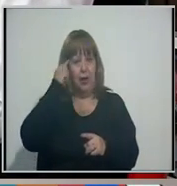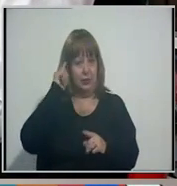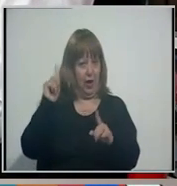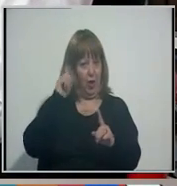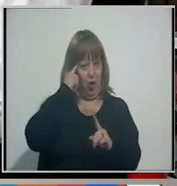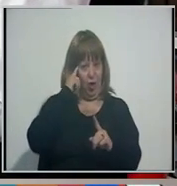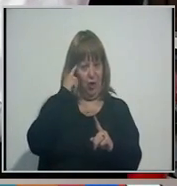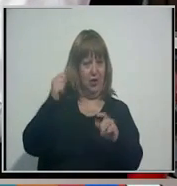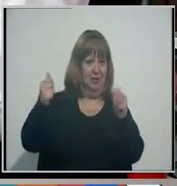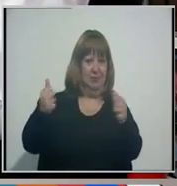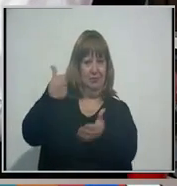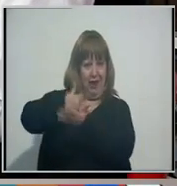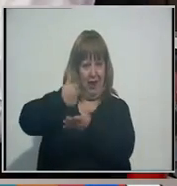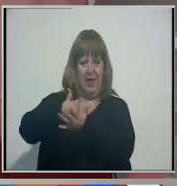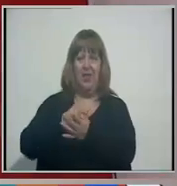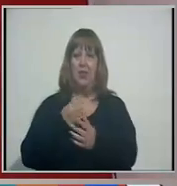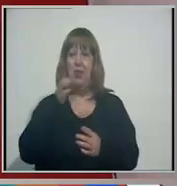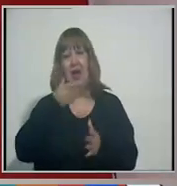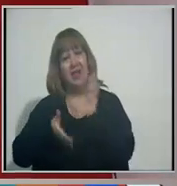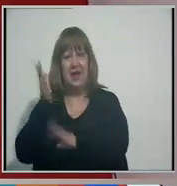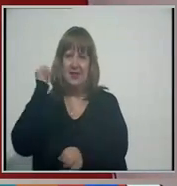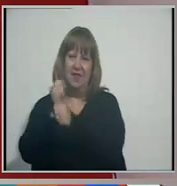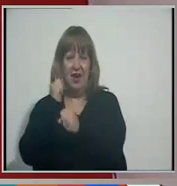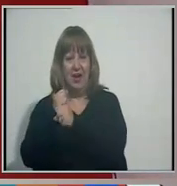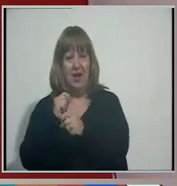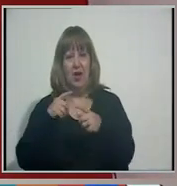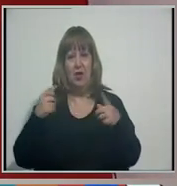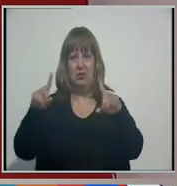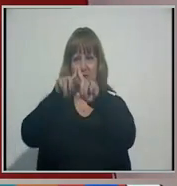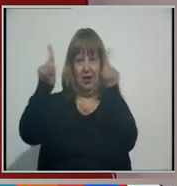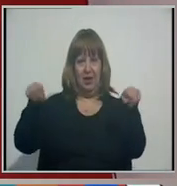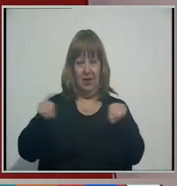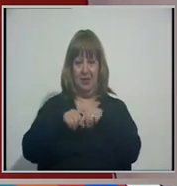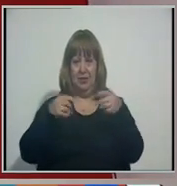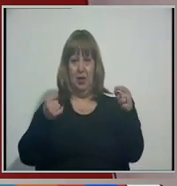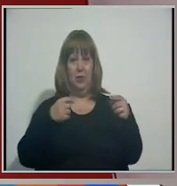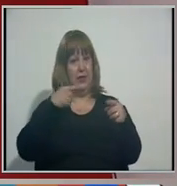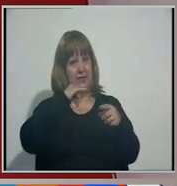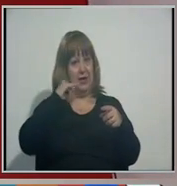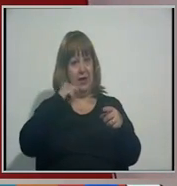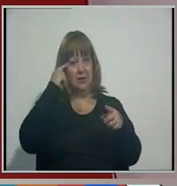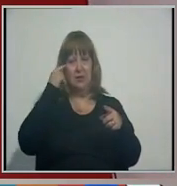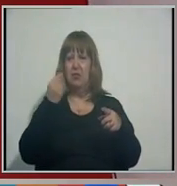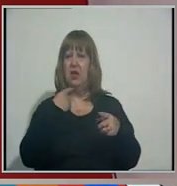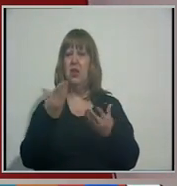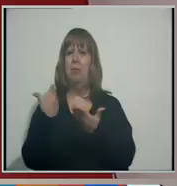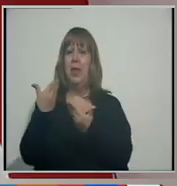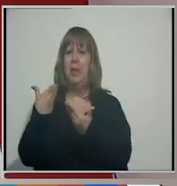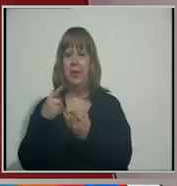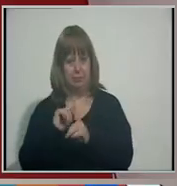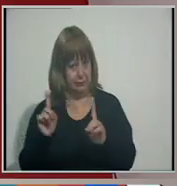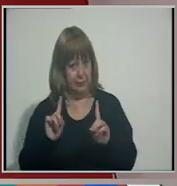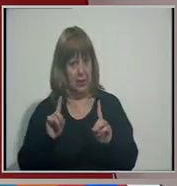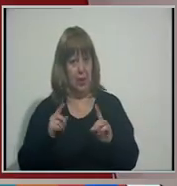loco este tipo, claro. ¿Qué hace? Después anda a laburar y otros, claro, no alcanzan a leer el cartel porque ya vienen negativo que está pidiendo este tipo. Claro. Por eso el